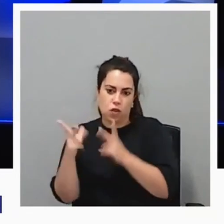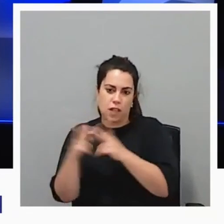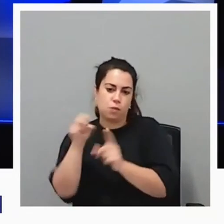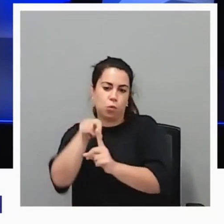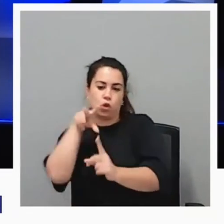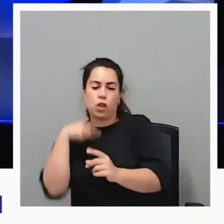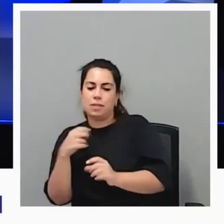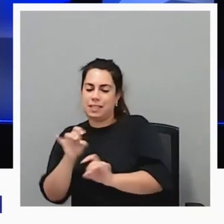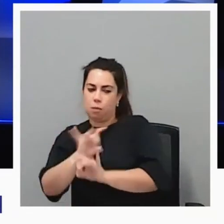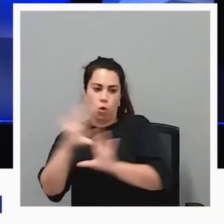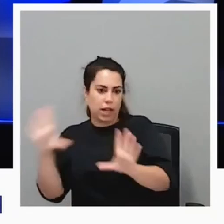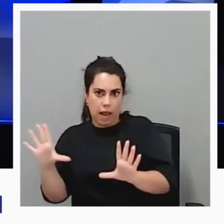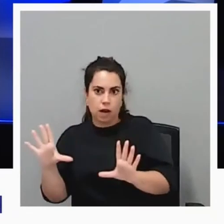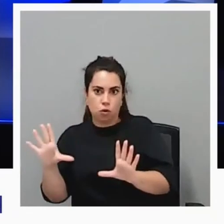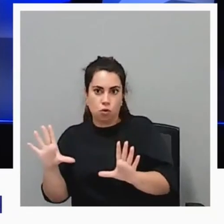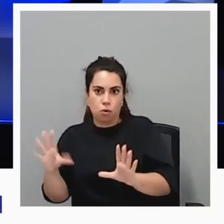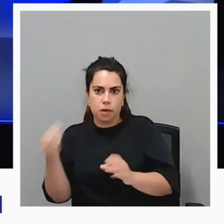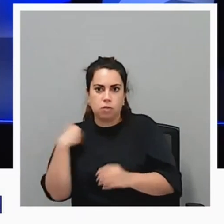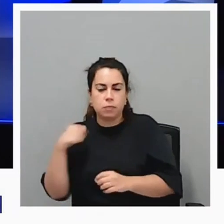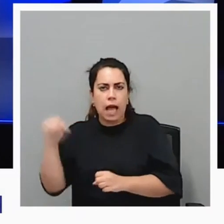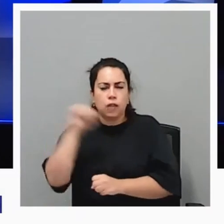desde que